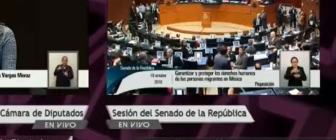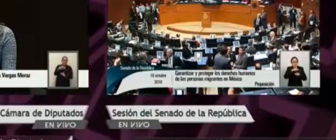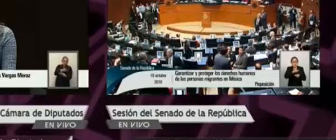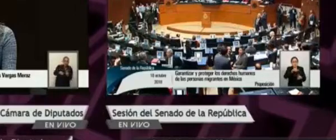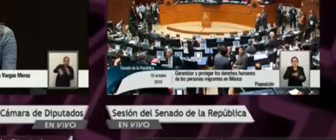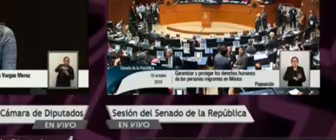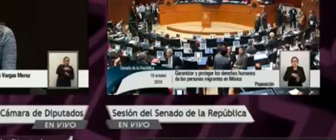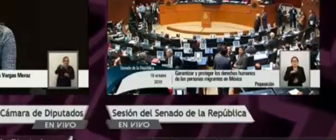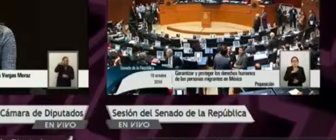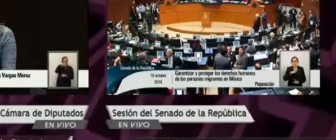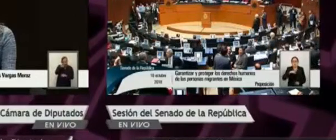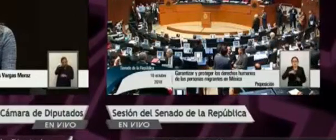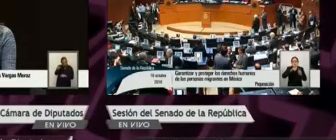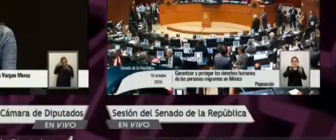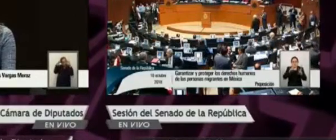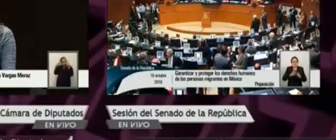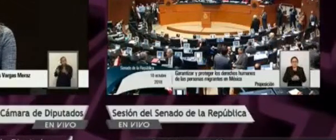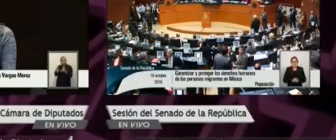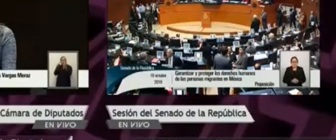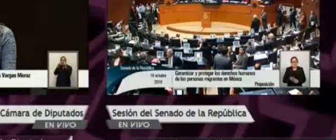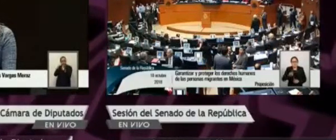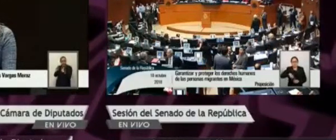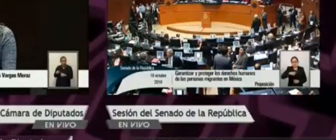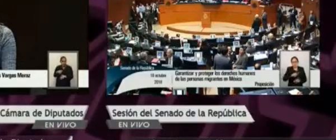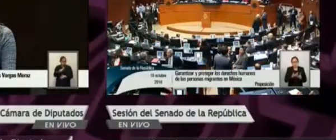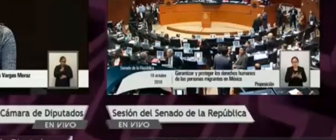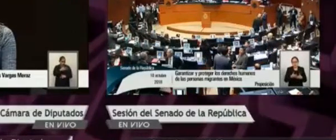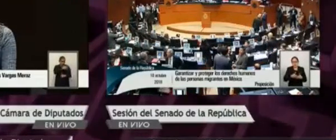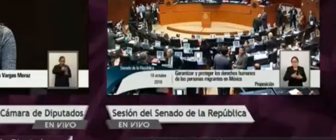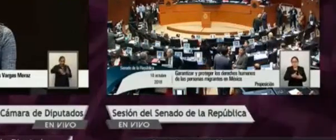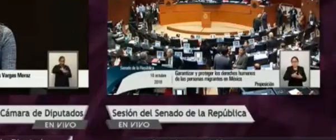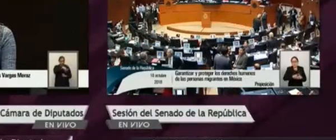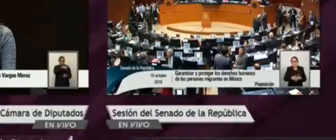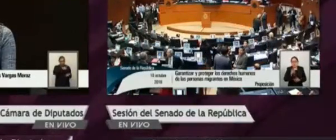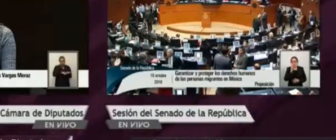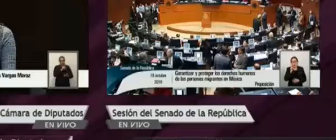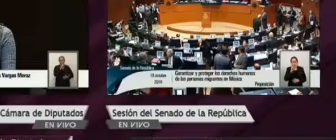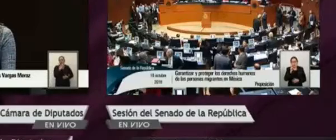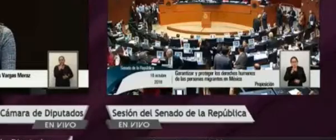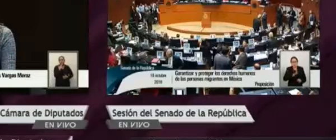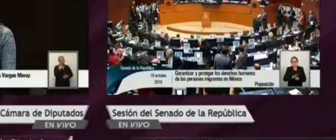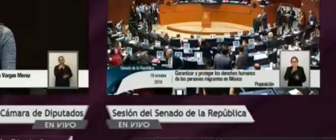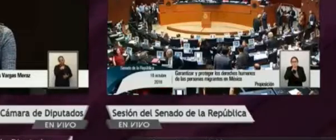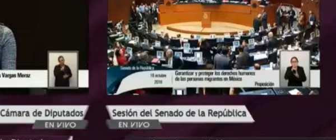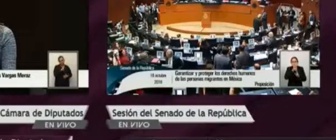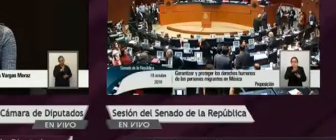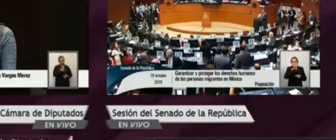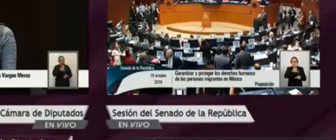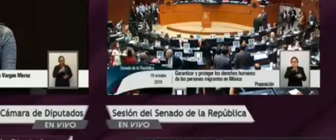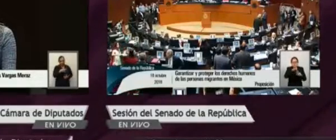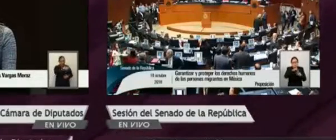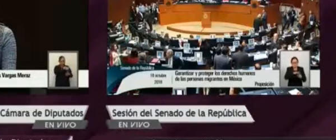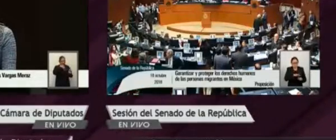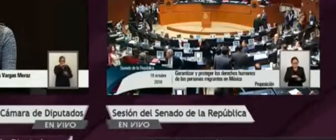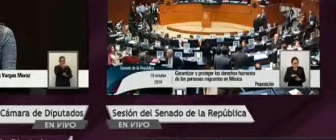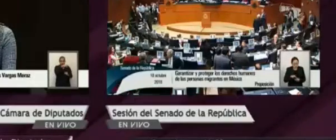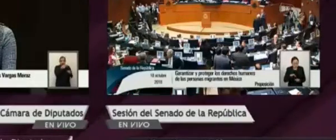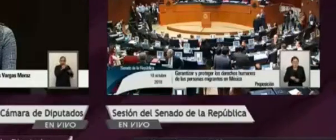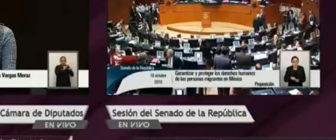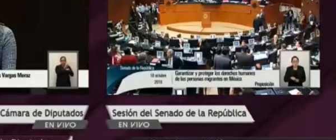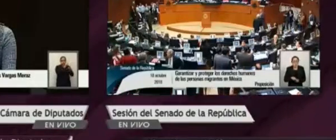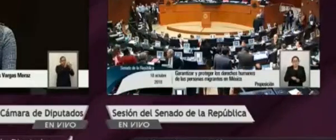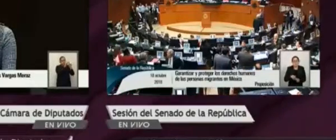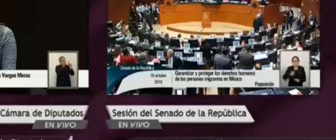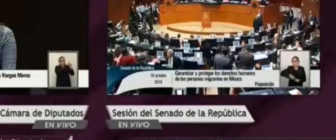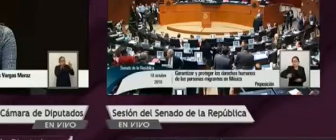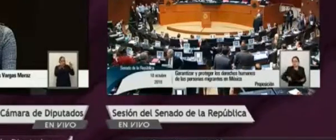2 de Chihuahua, segundo distrito con mayor cantidad de municipios fronterizos en el país, cabe mencionar, he venido trabajando en este tema